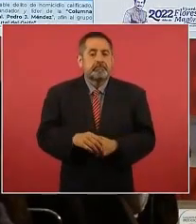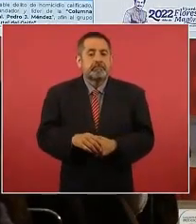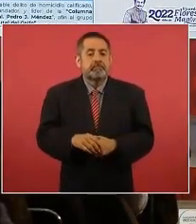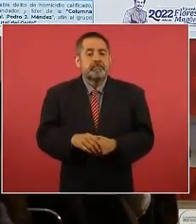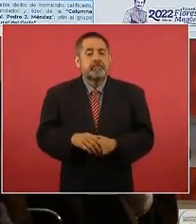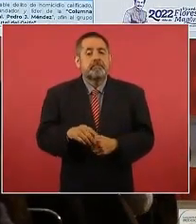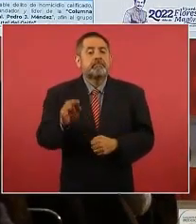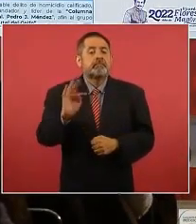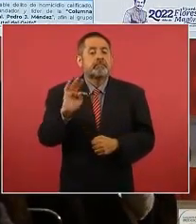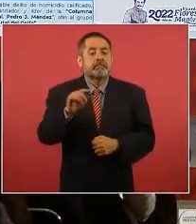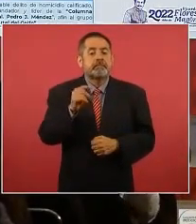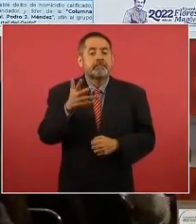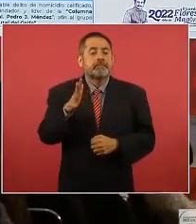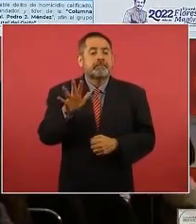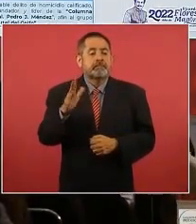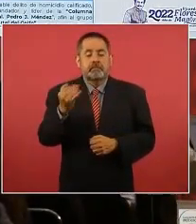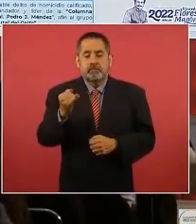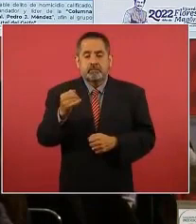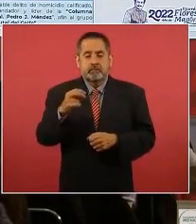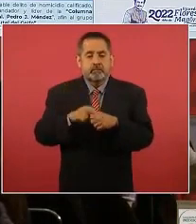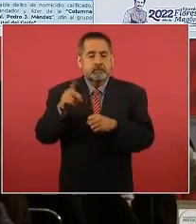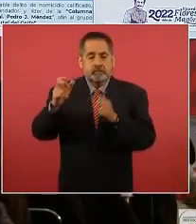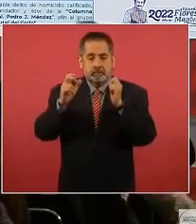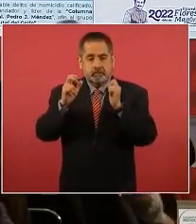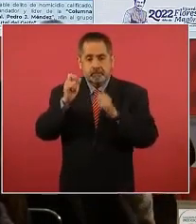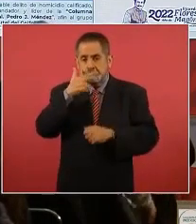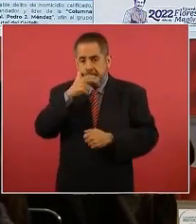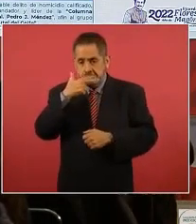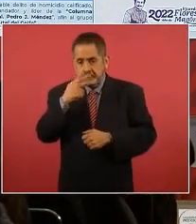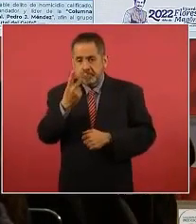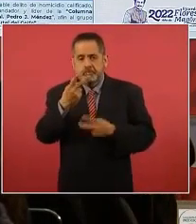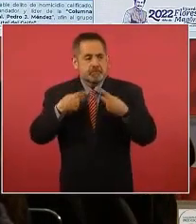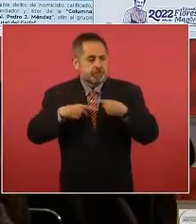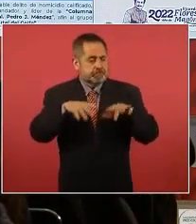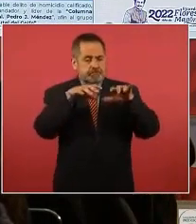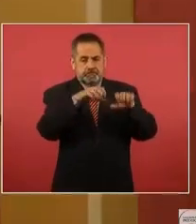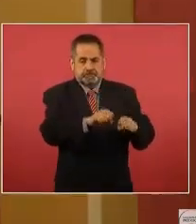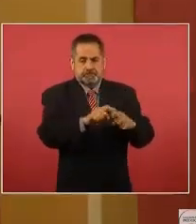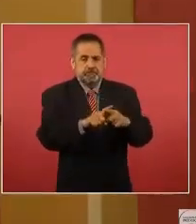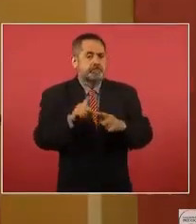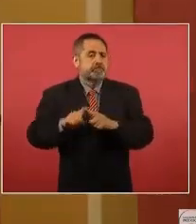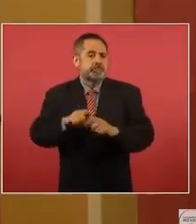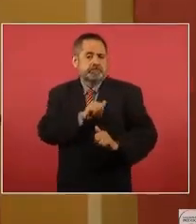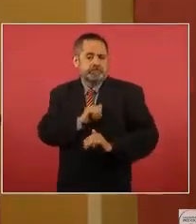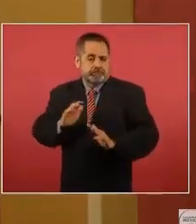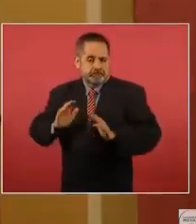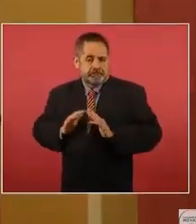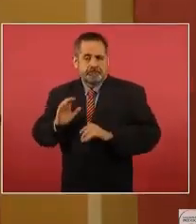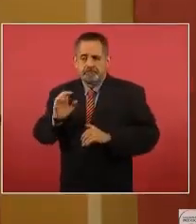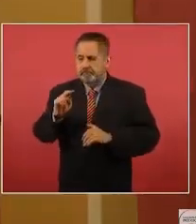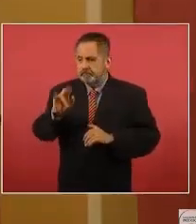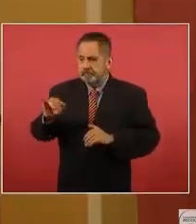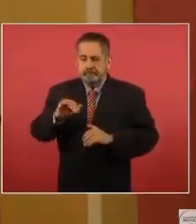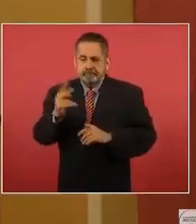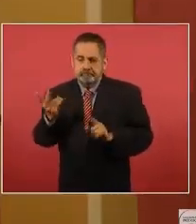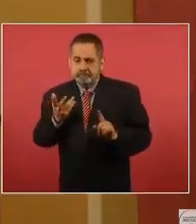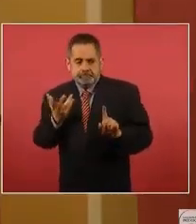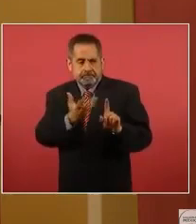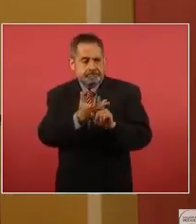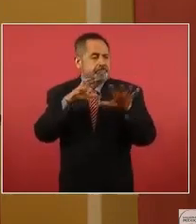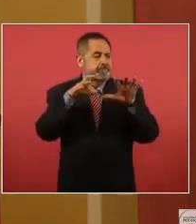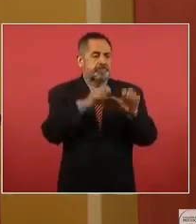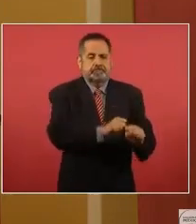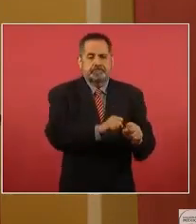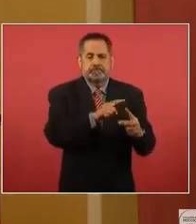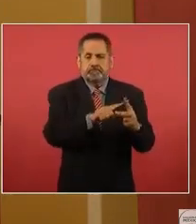julio en urique chihuahua dos delincuentes más detenidos por sedena guardia nacional se leía agencia especial de